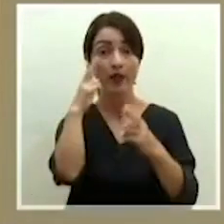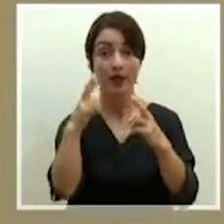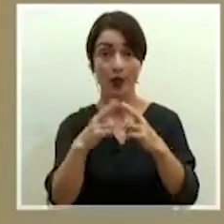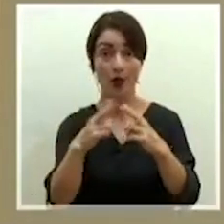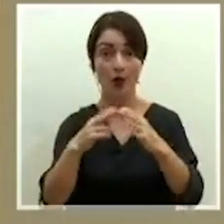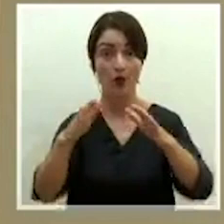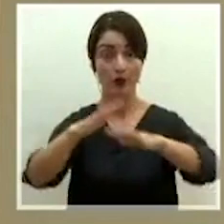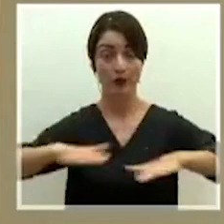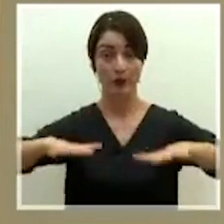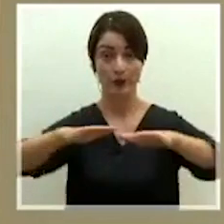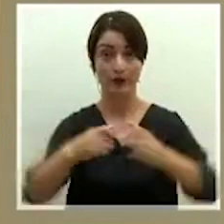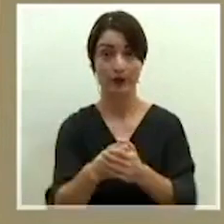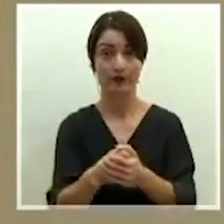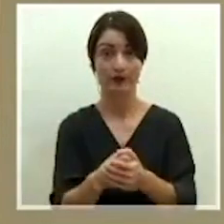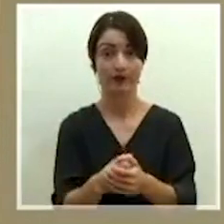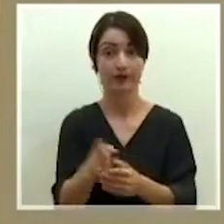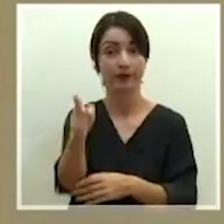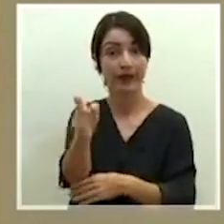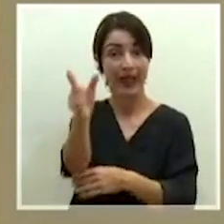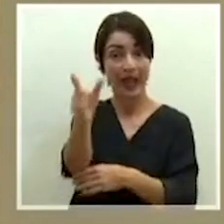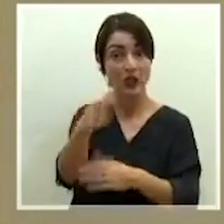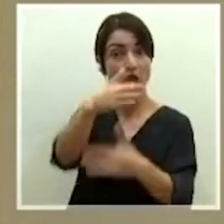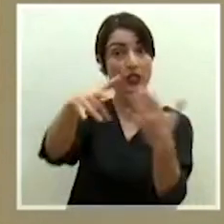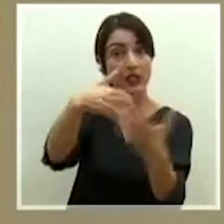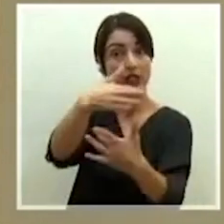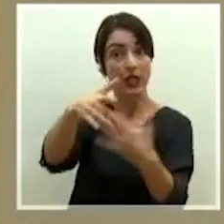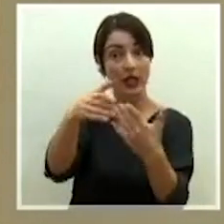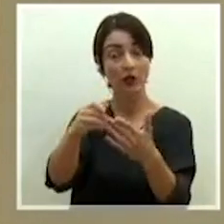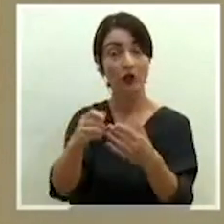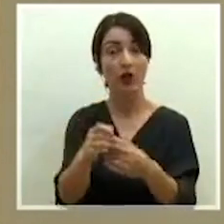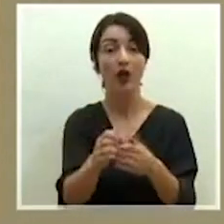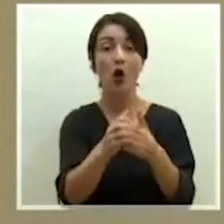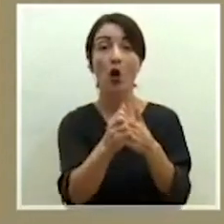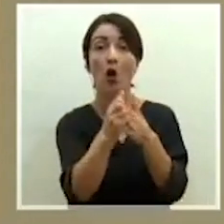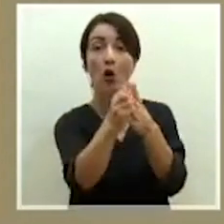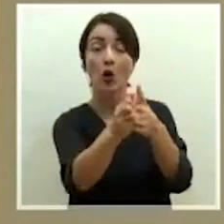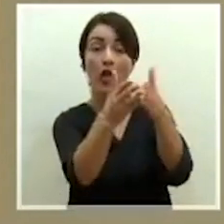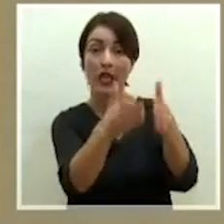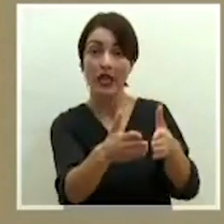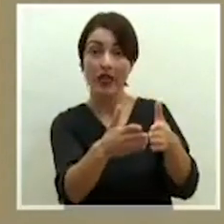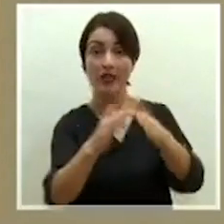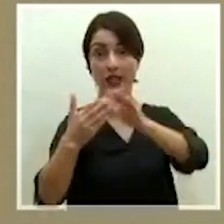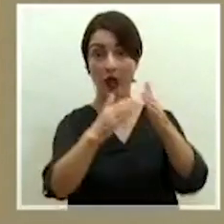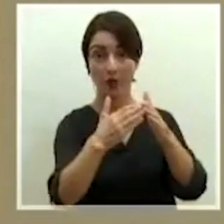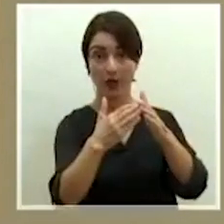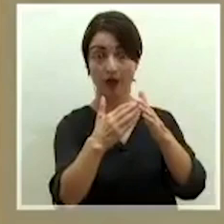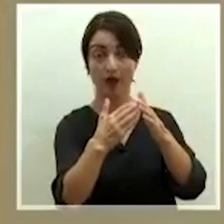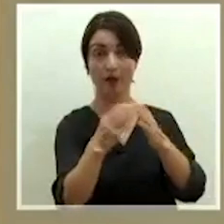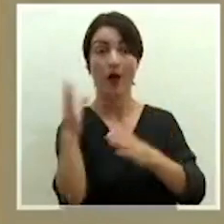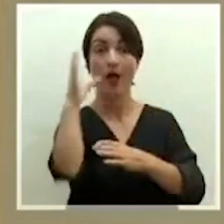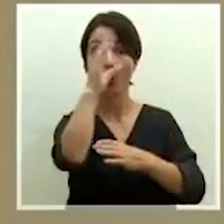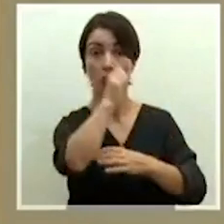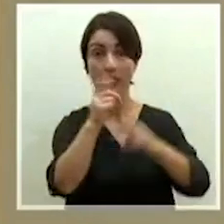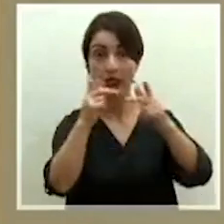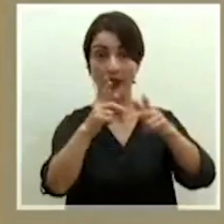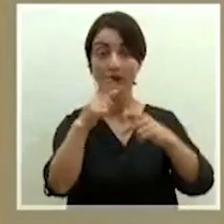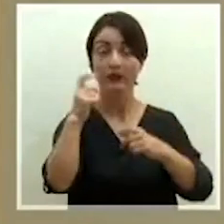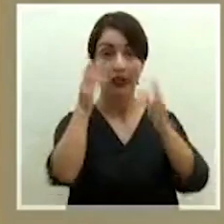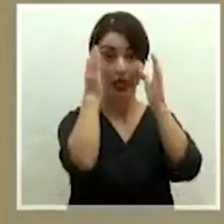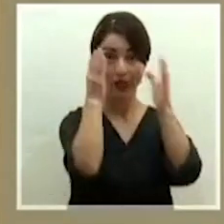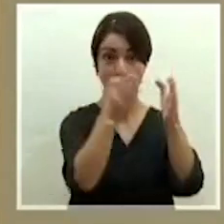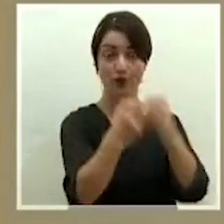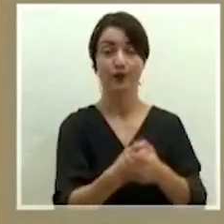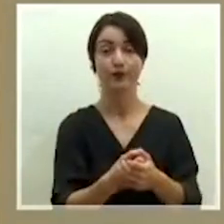la población. Y ellos son los que interactúan con estos líderes comunales para ir a encontrar los casos que hay que abordar. Y